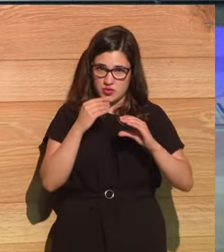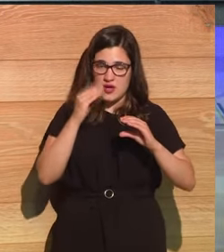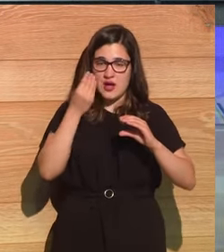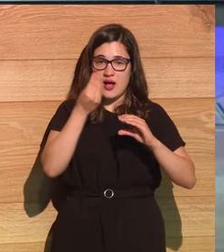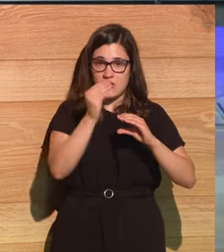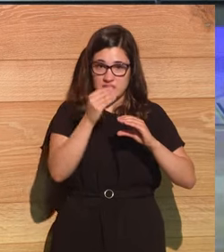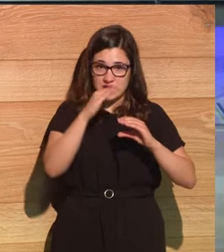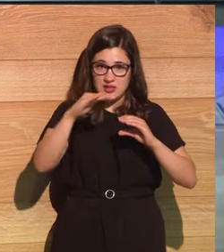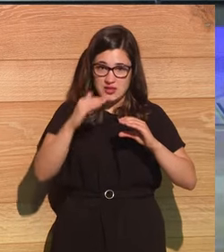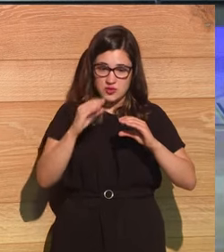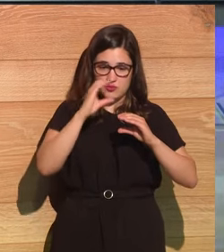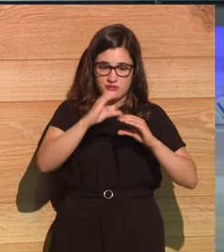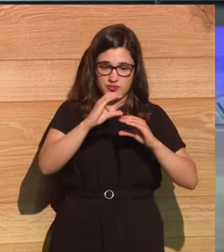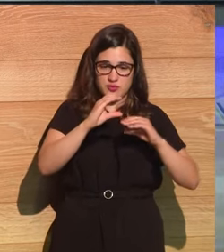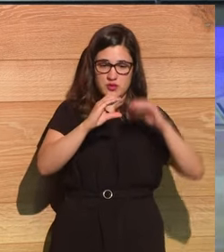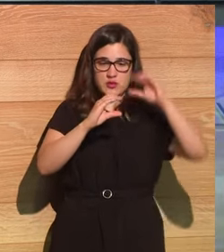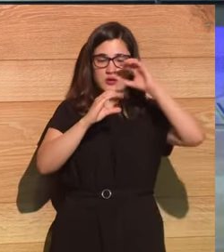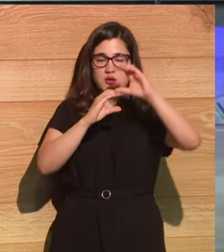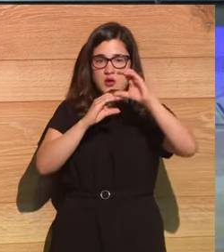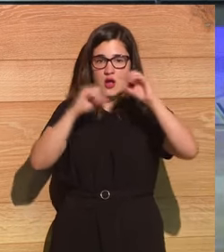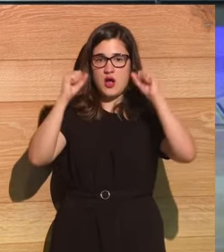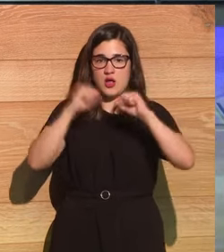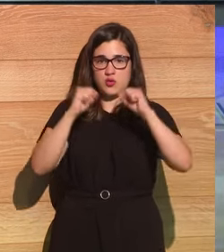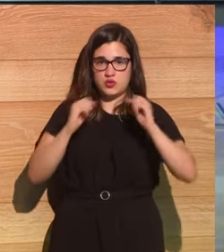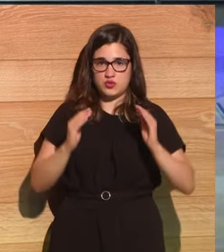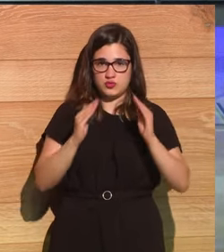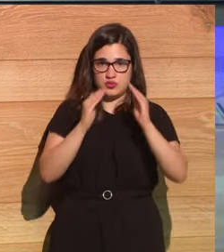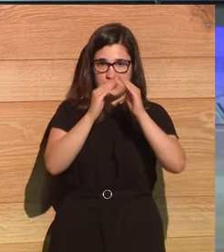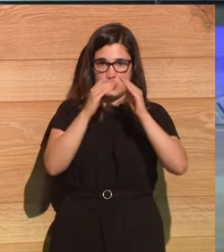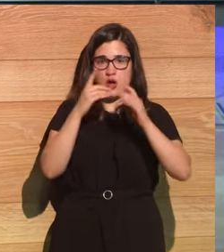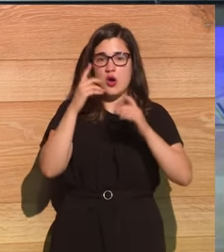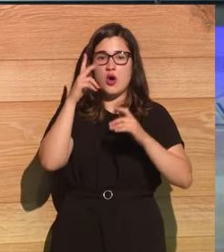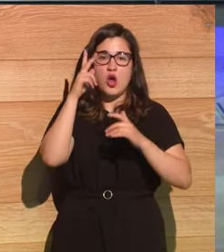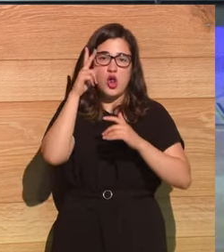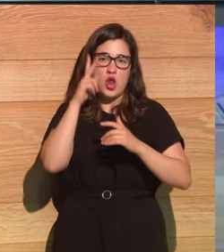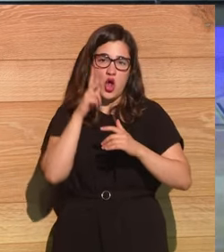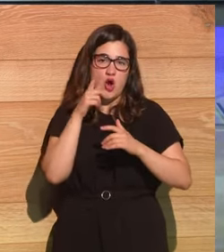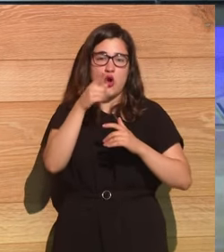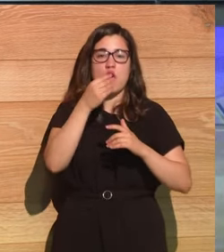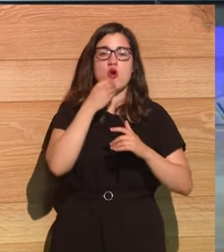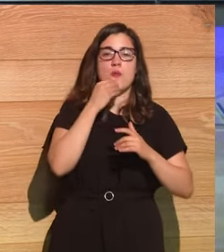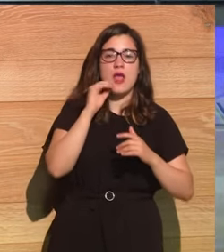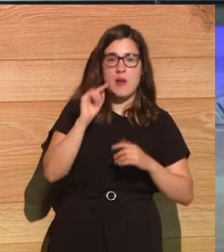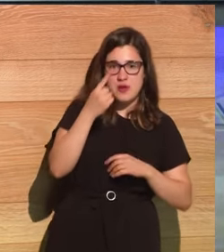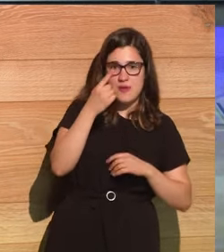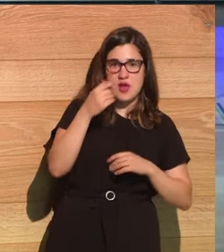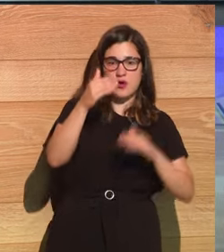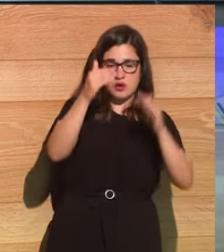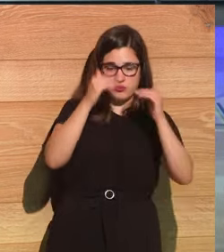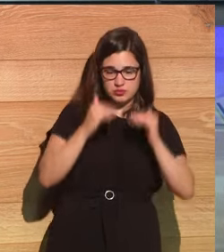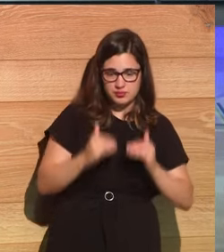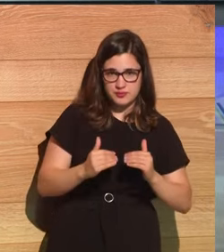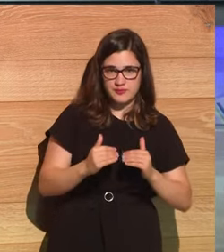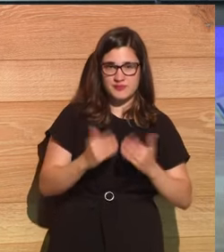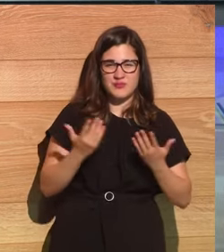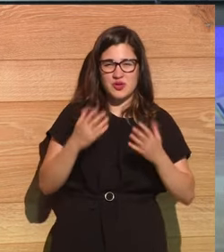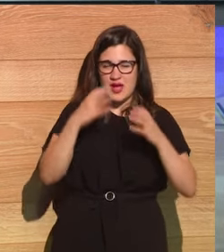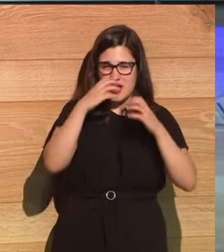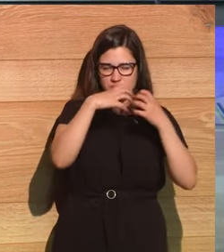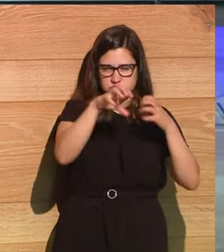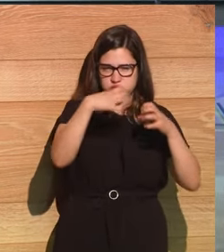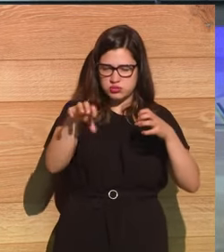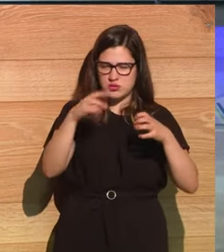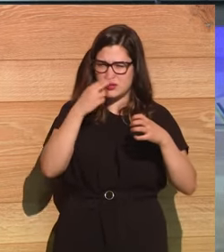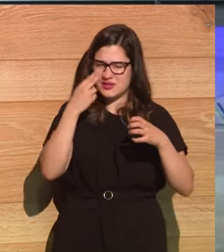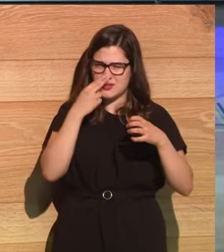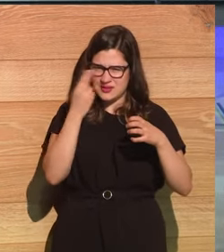y niños, y luego el mundo de los adultos, que era el mundo del lujo, ¿no? Que comía primero, el que... Pero claramente había una segmentación muy interesante